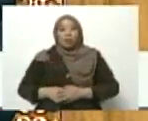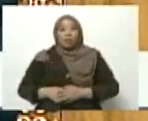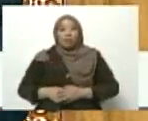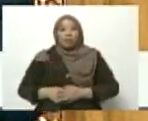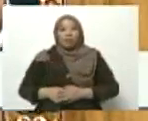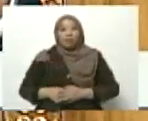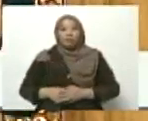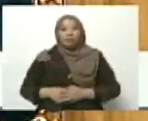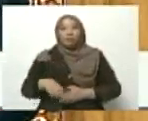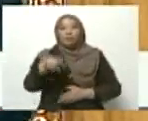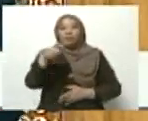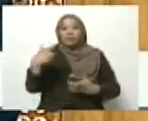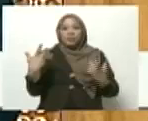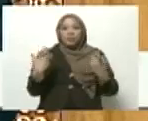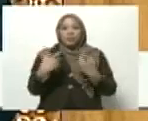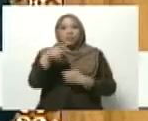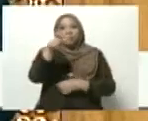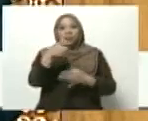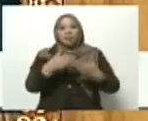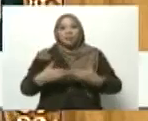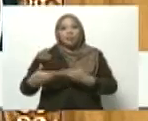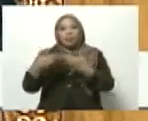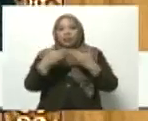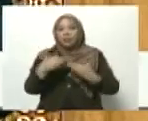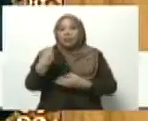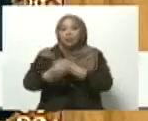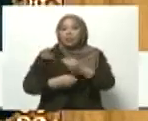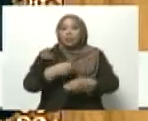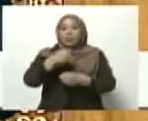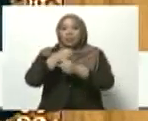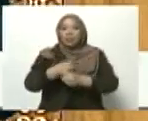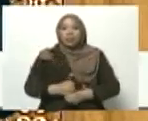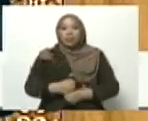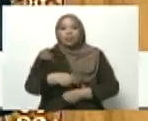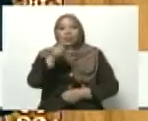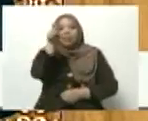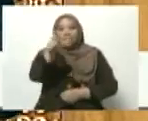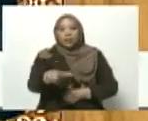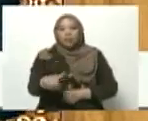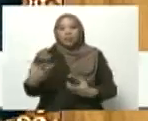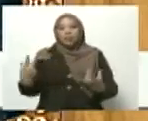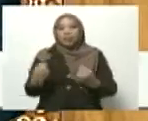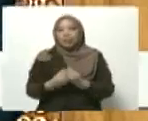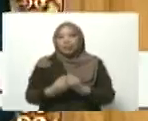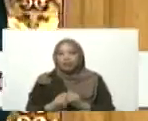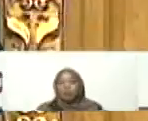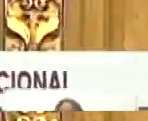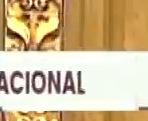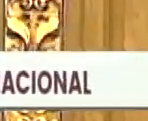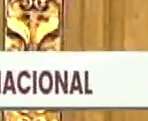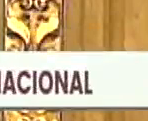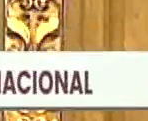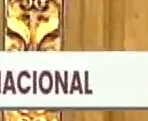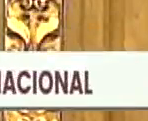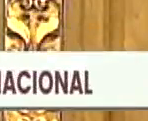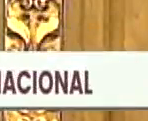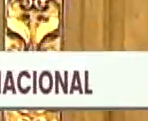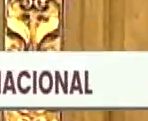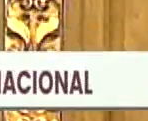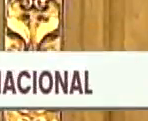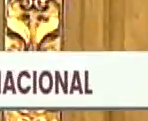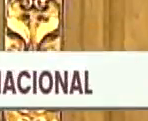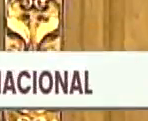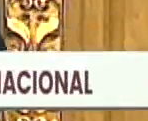detalle, pero salió en medio de la conversación alguien, estaba Guaidó, Julio Borges y